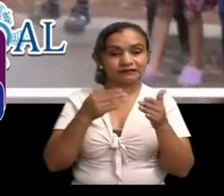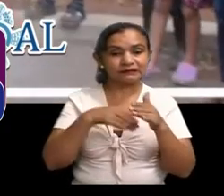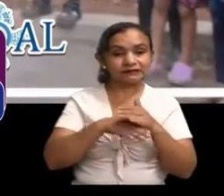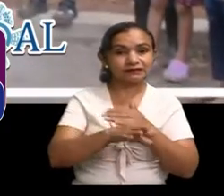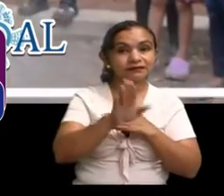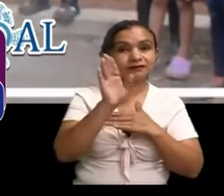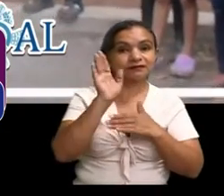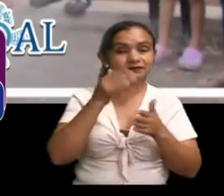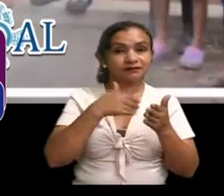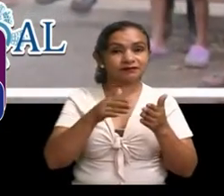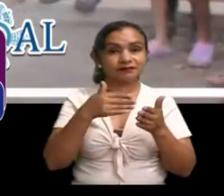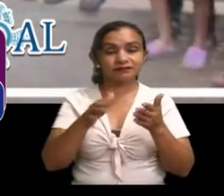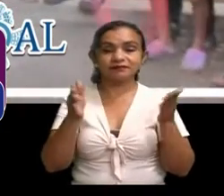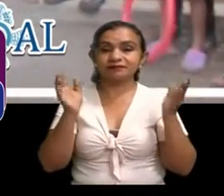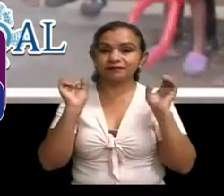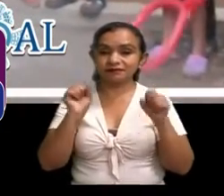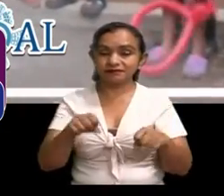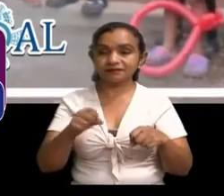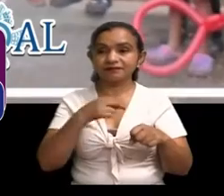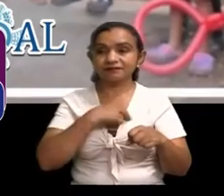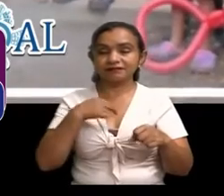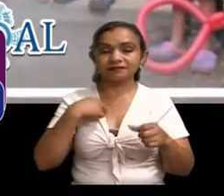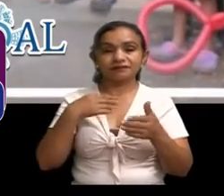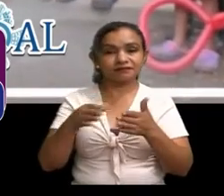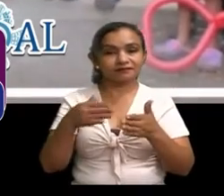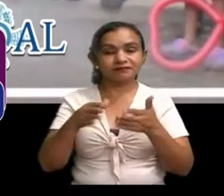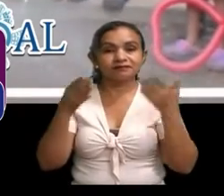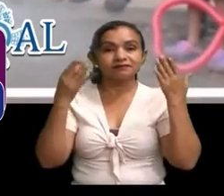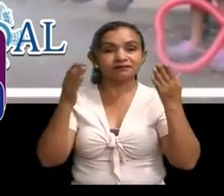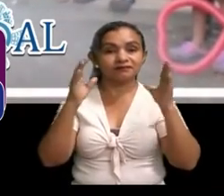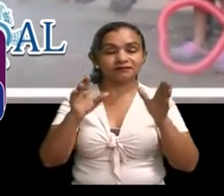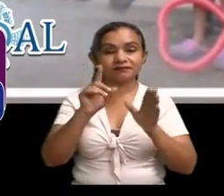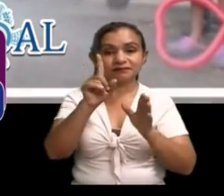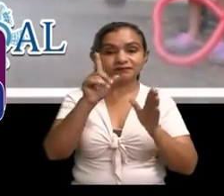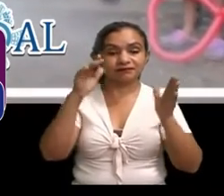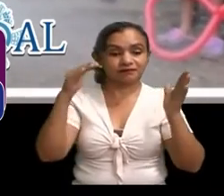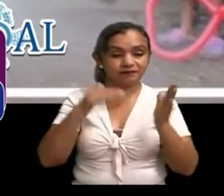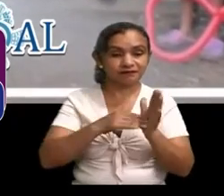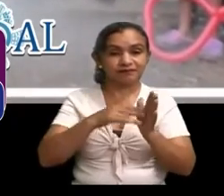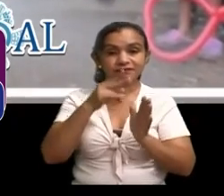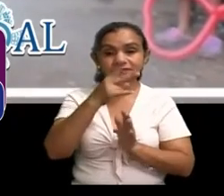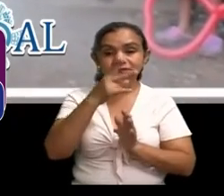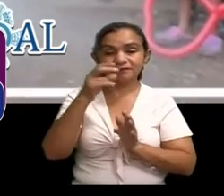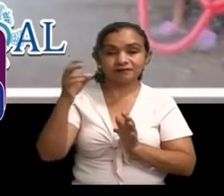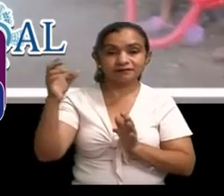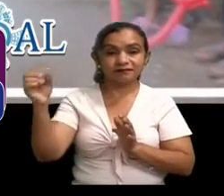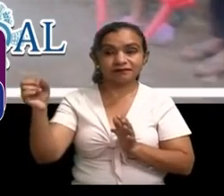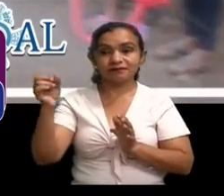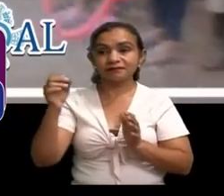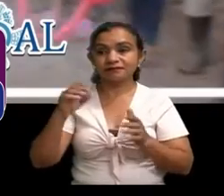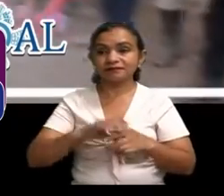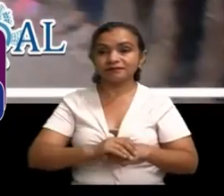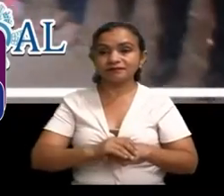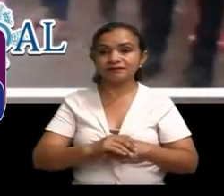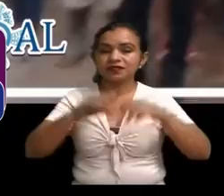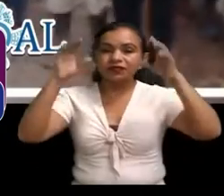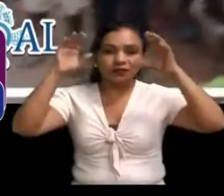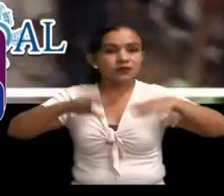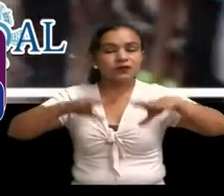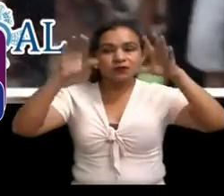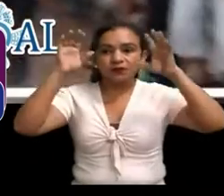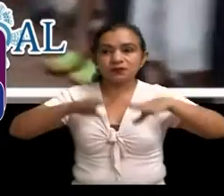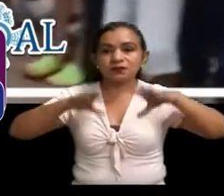como cuando hay acceso, entonces se facilitan todas estas cosas. 1.200 personas estábamos debajo de un temporal de agua porque